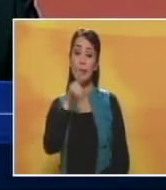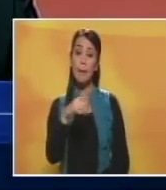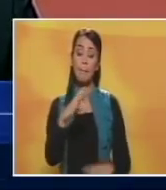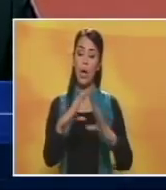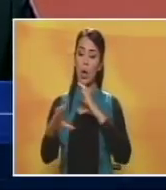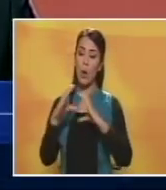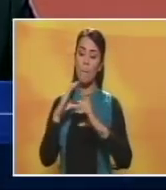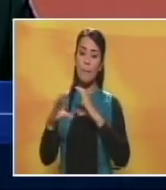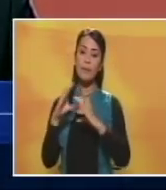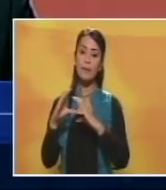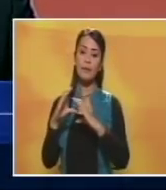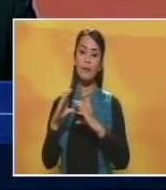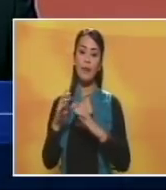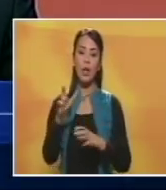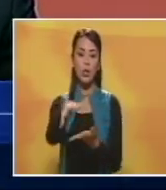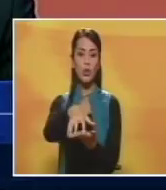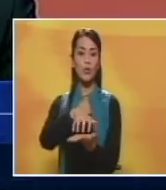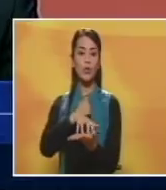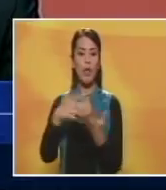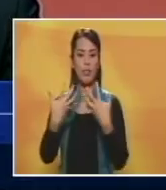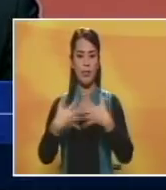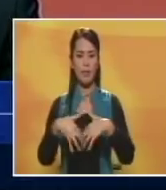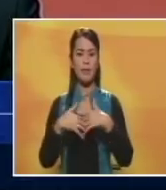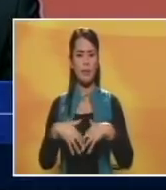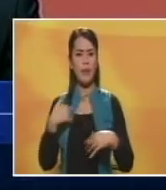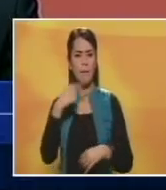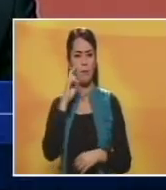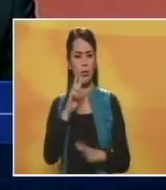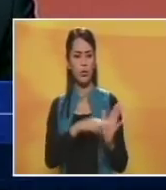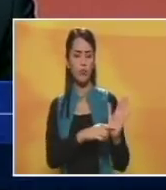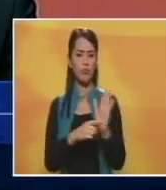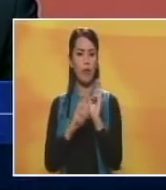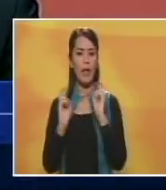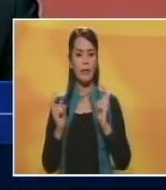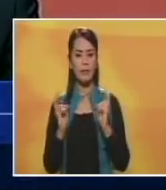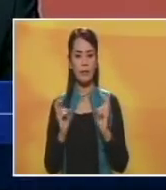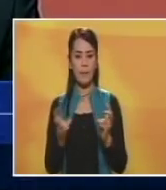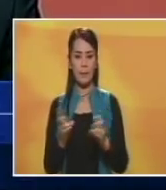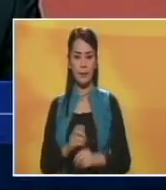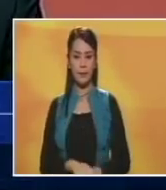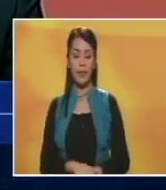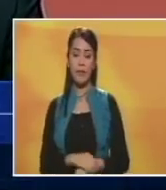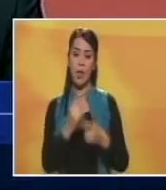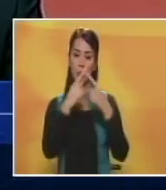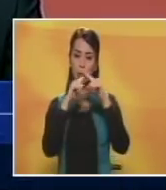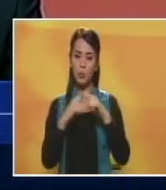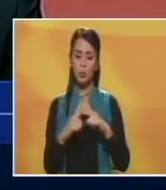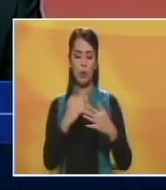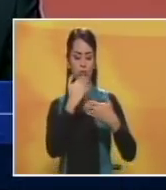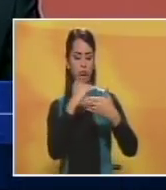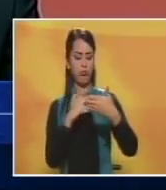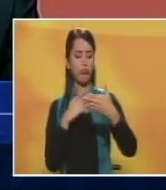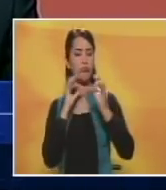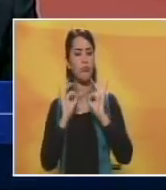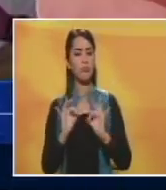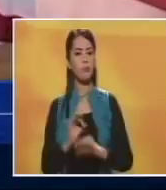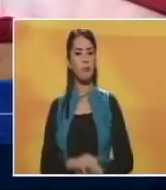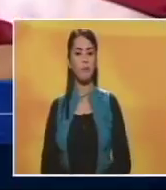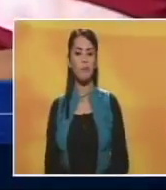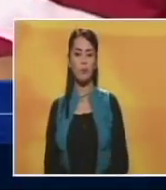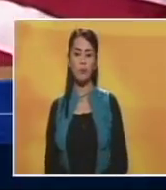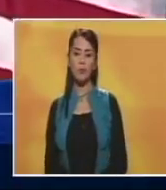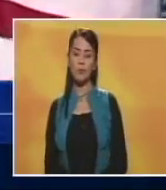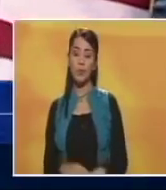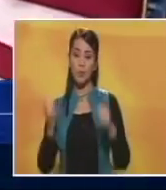con los agroindustriales, hemos visto todo el tema de la reposición de inventario. Es